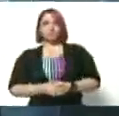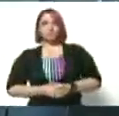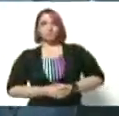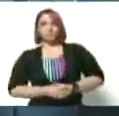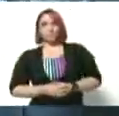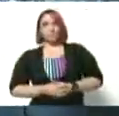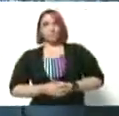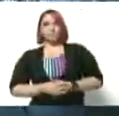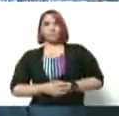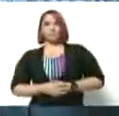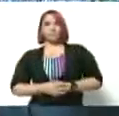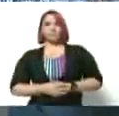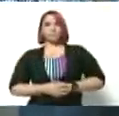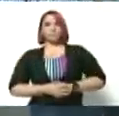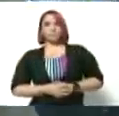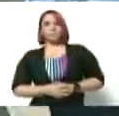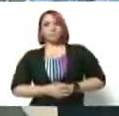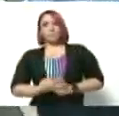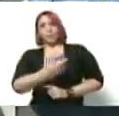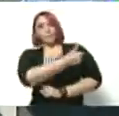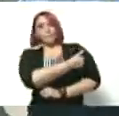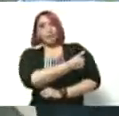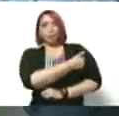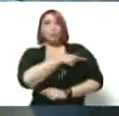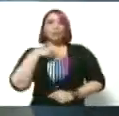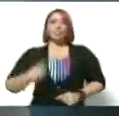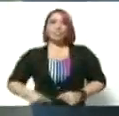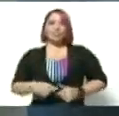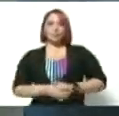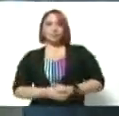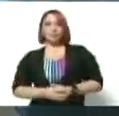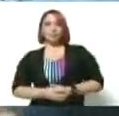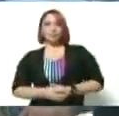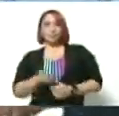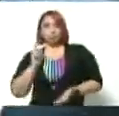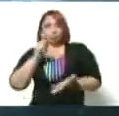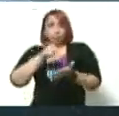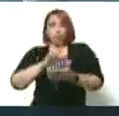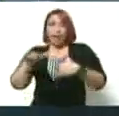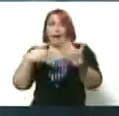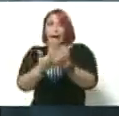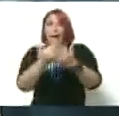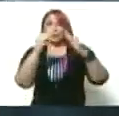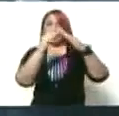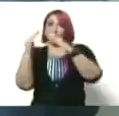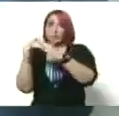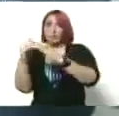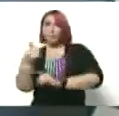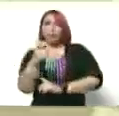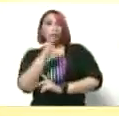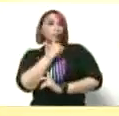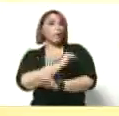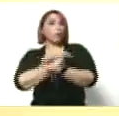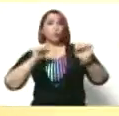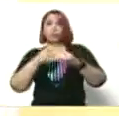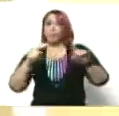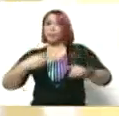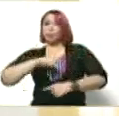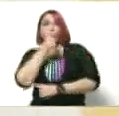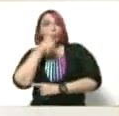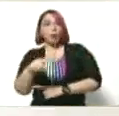nuestras vacunas precisamente la vacuna veros él te había colocado y venimos hasta aquí hasta su casa a buscarla no hay excusa para que nuestro